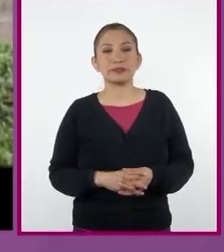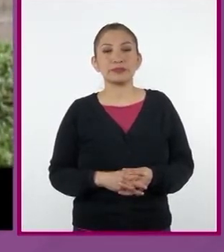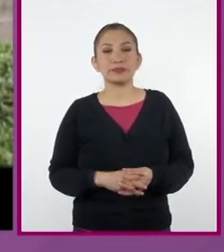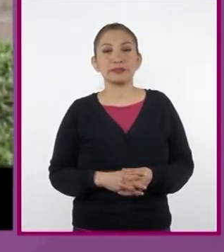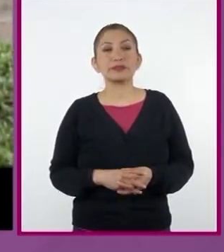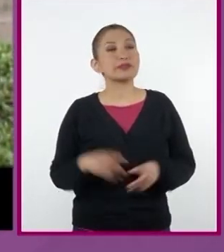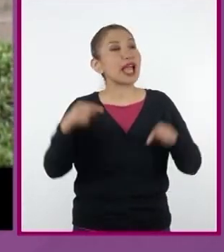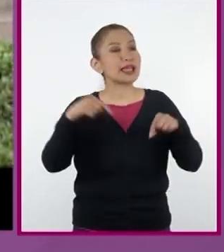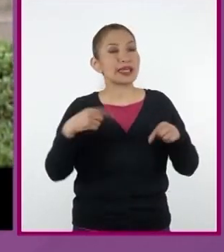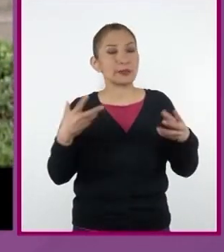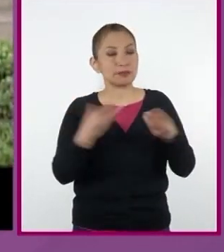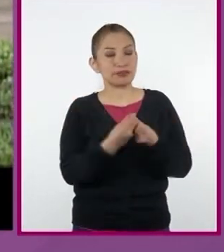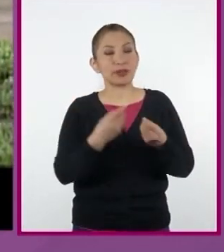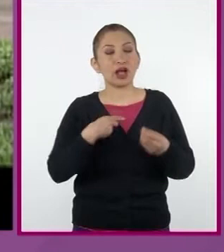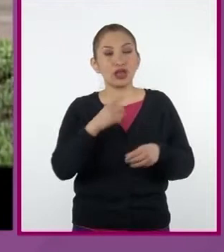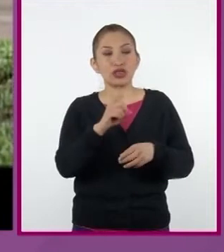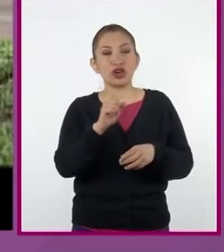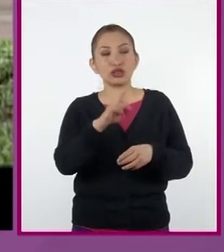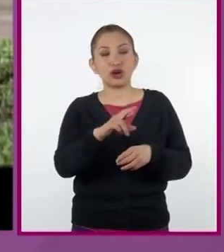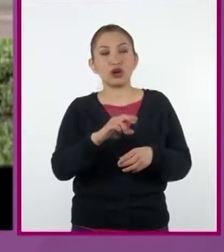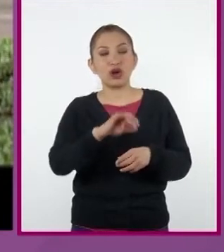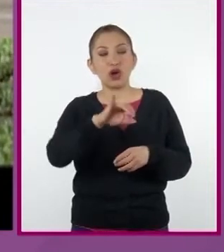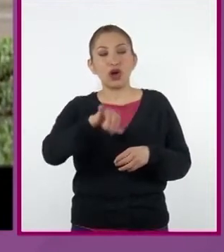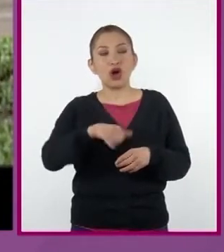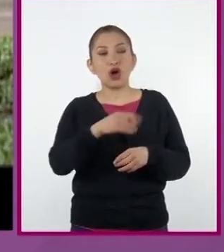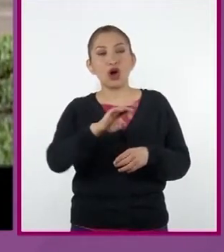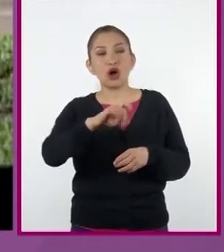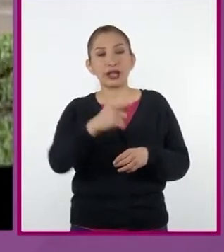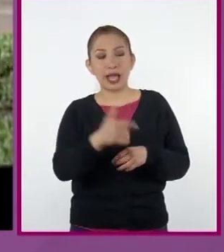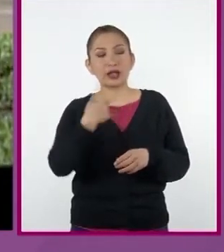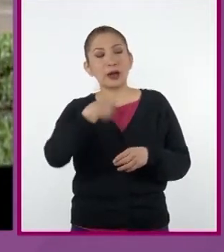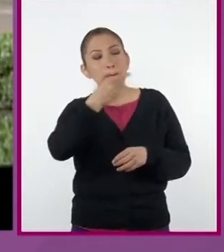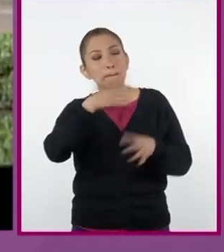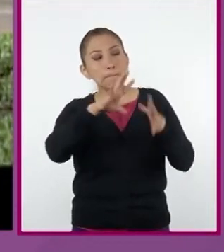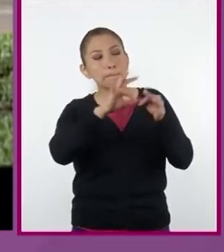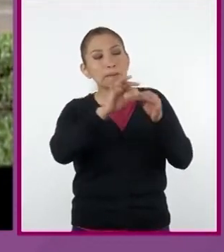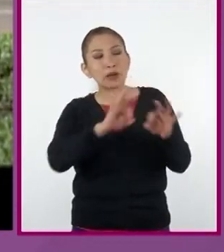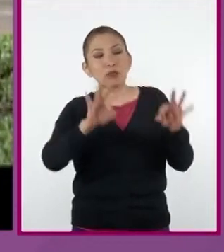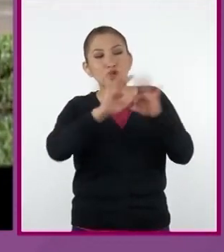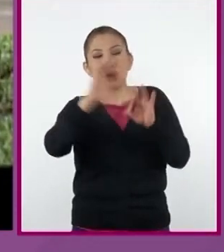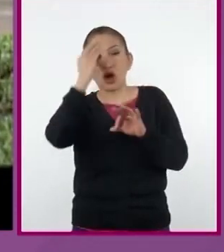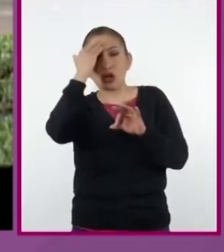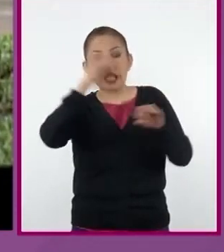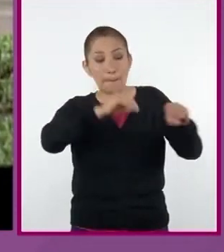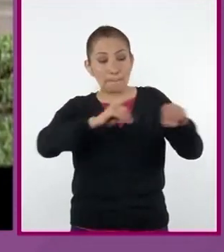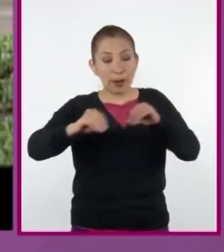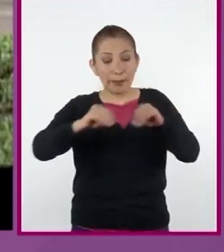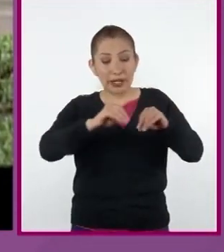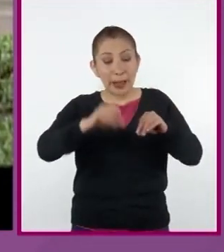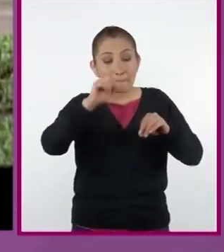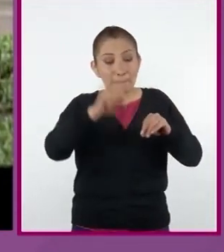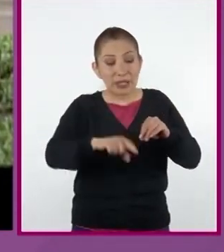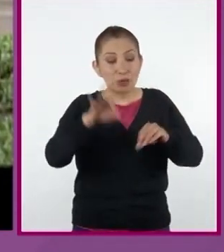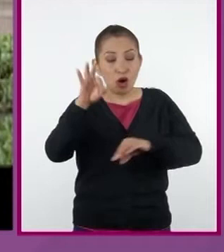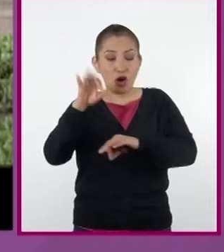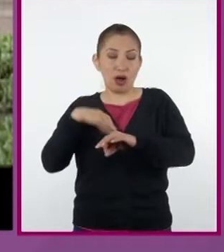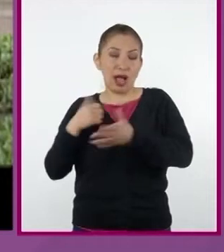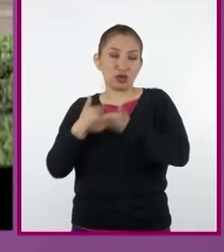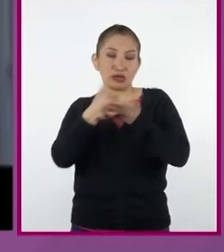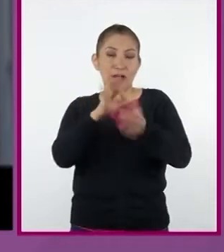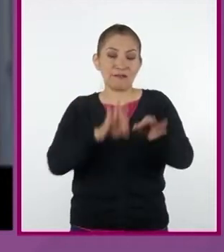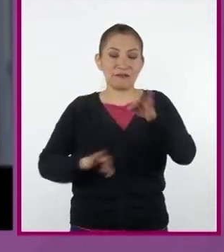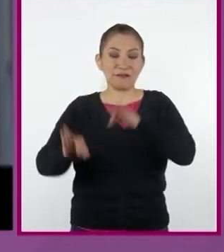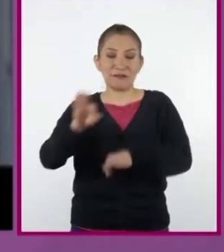Nos encontramos con el doctor Jorge Hirsch, que nos platicará sobre la importancia de conocer el movimiento a partir de la física.